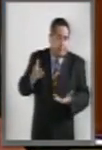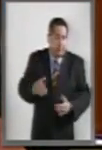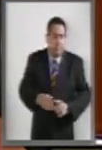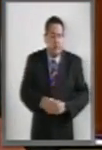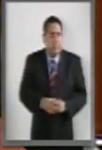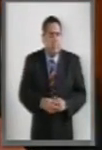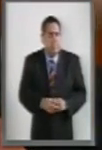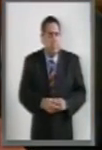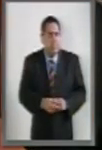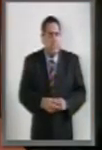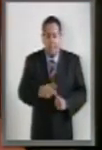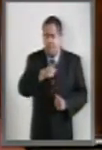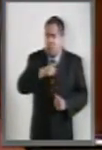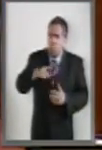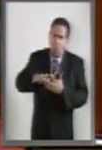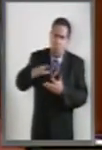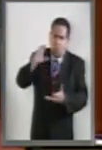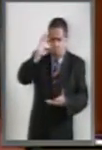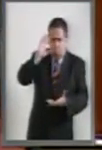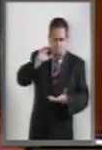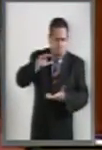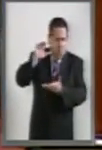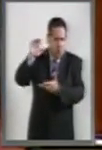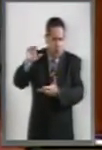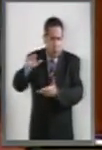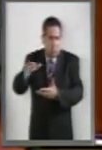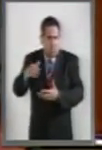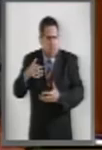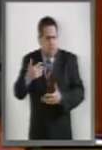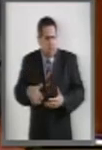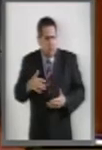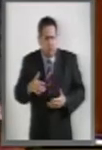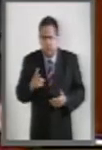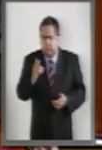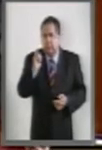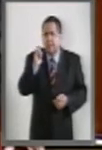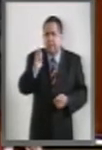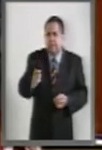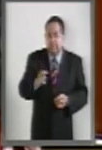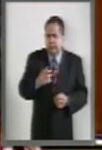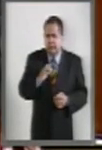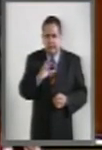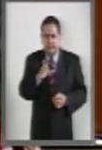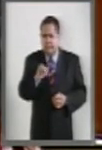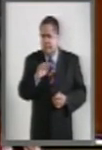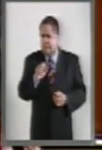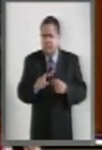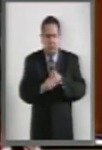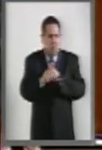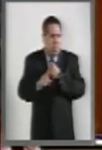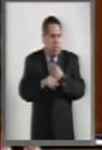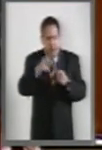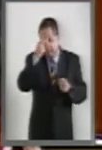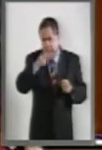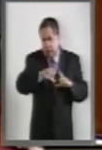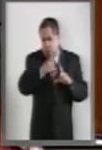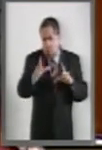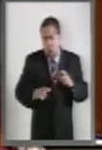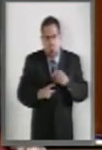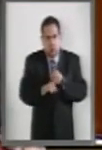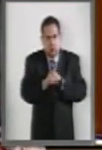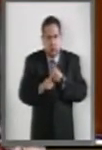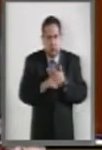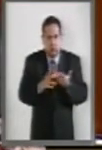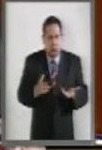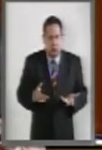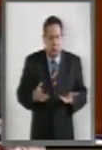La enorme deuda pública es un síntoma de una grave crisis económica que vive el país, pues no existe